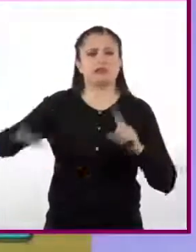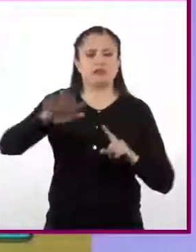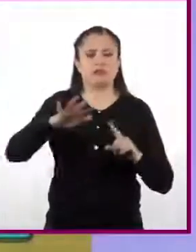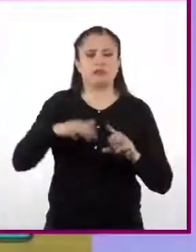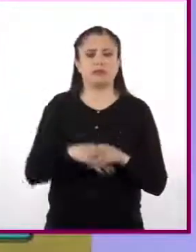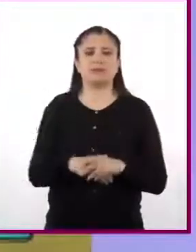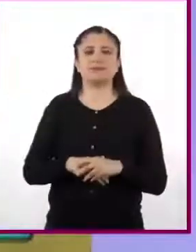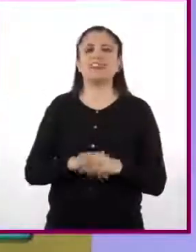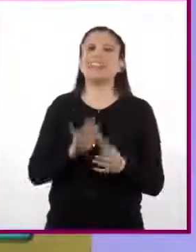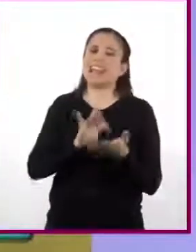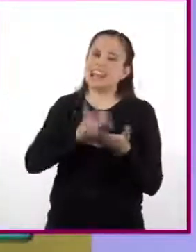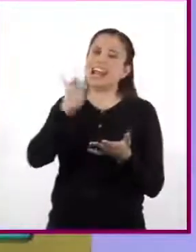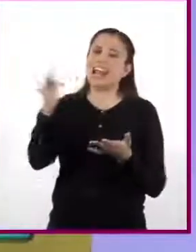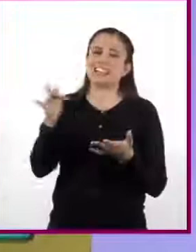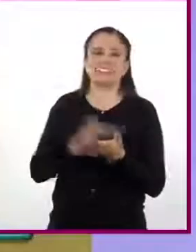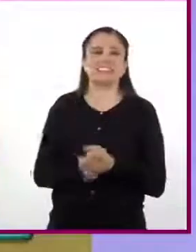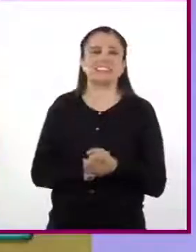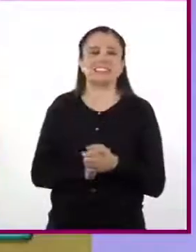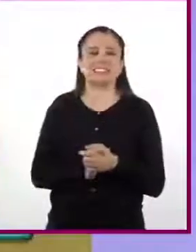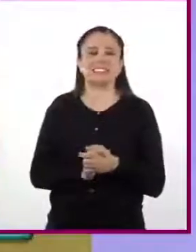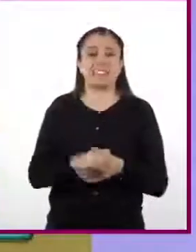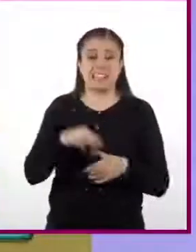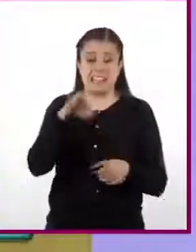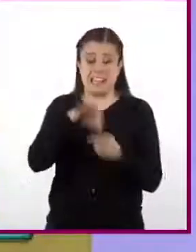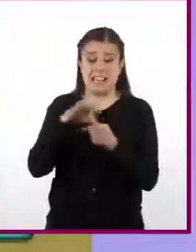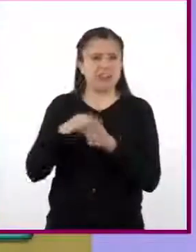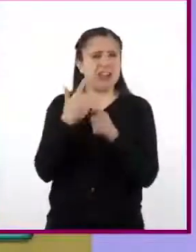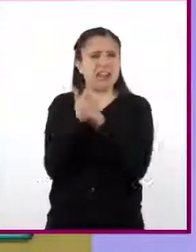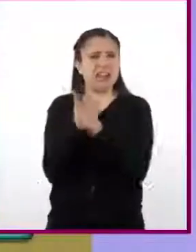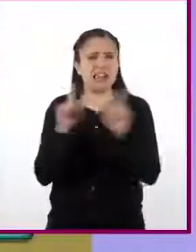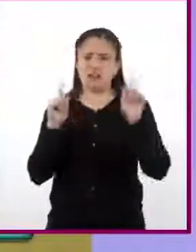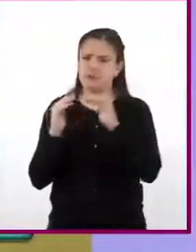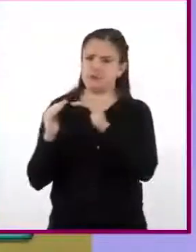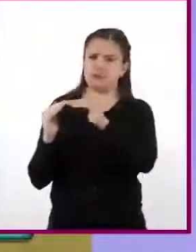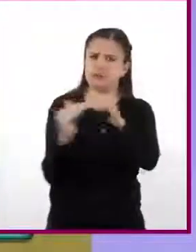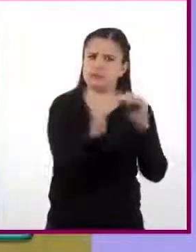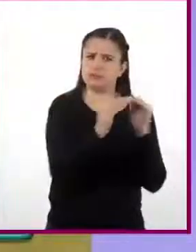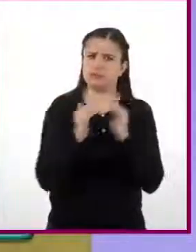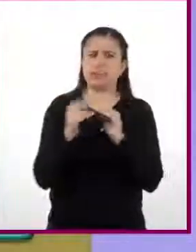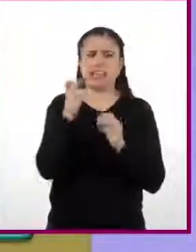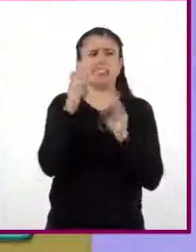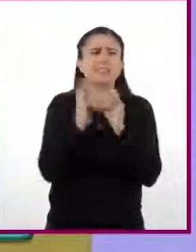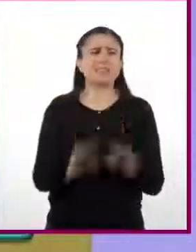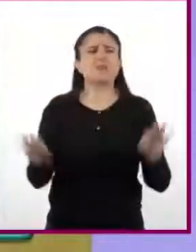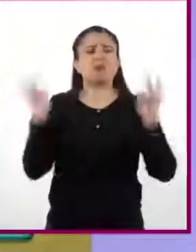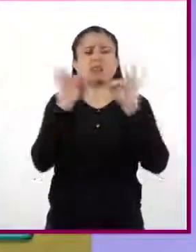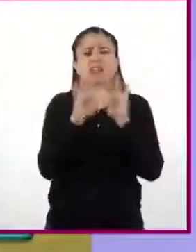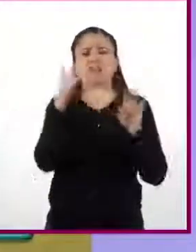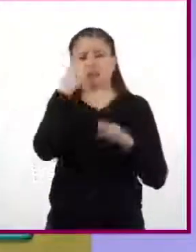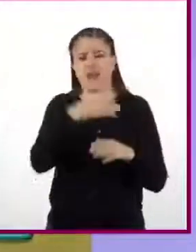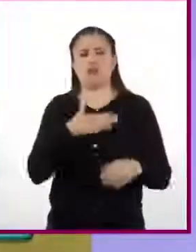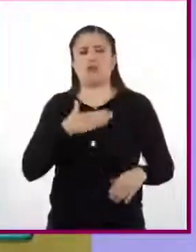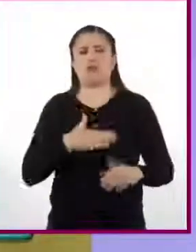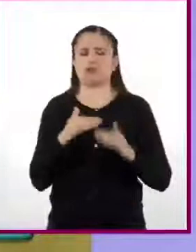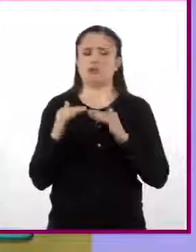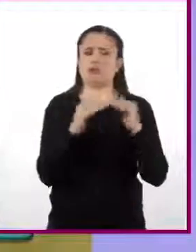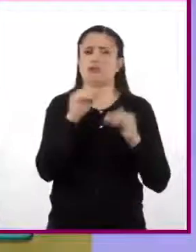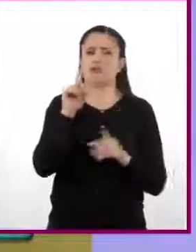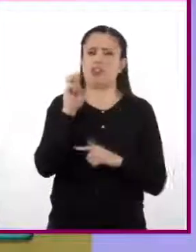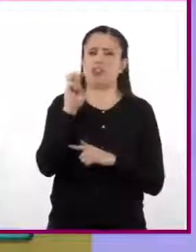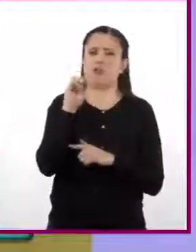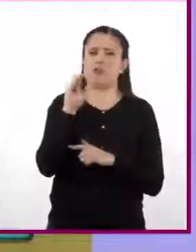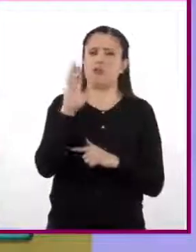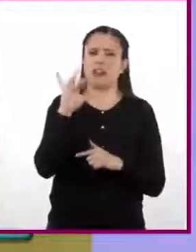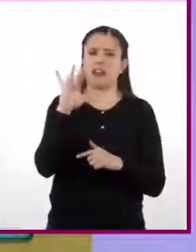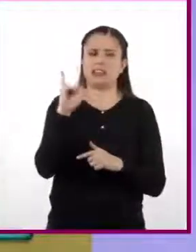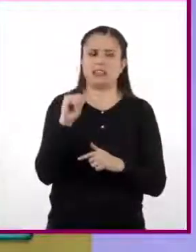Gracias. Unas elecciones libres y equitativas son parte medular de cualquier democracia, ya que permiten que